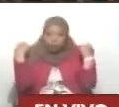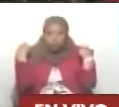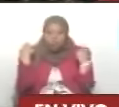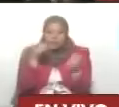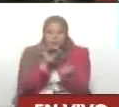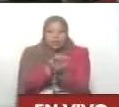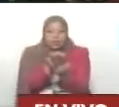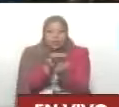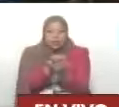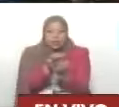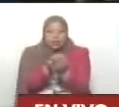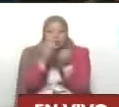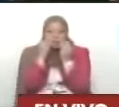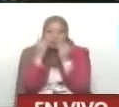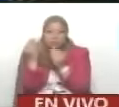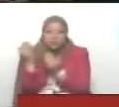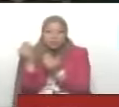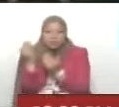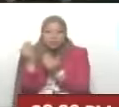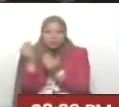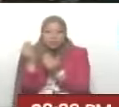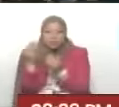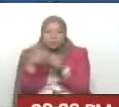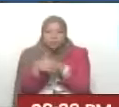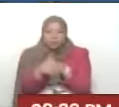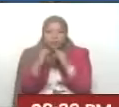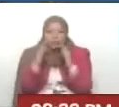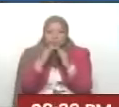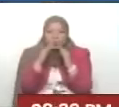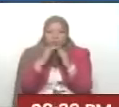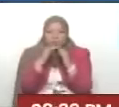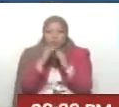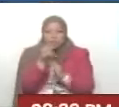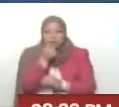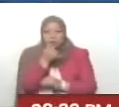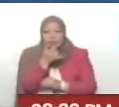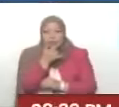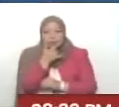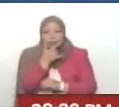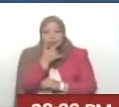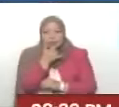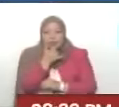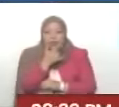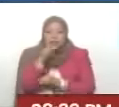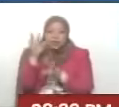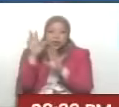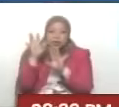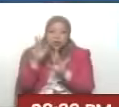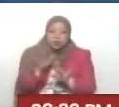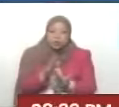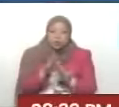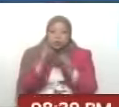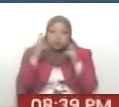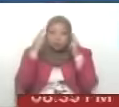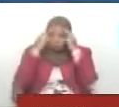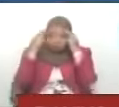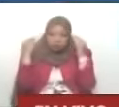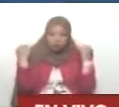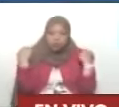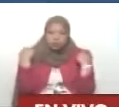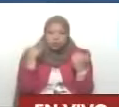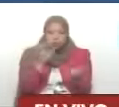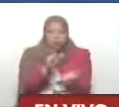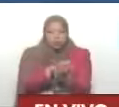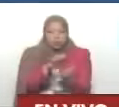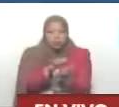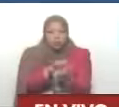hoy para mostrarla, pero que ahora está en nuestra casa llenándonos de bendiciones. La Virgen del Valle se vino conmigo desde